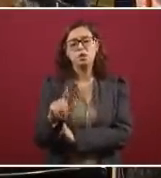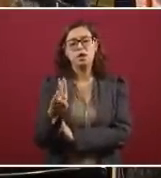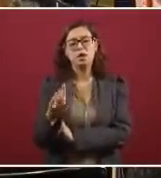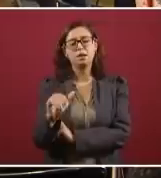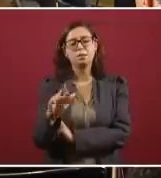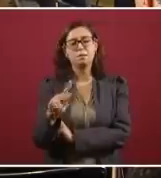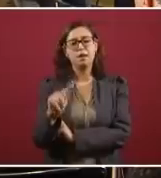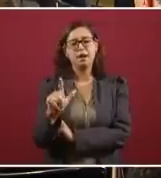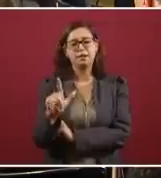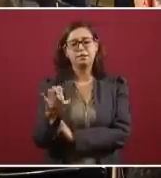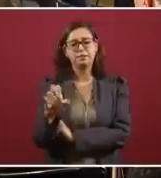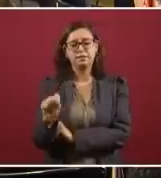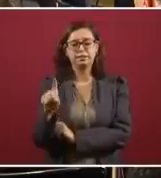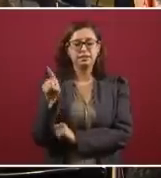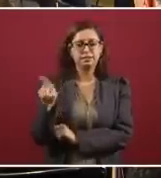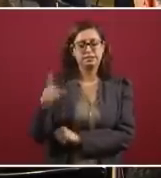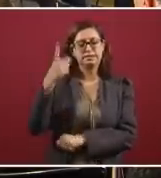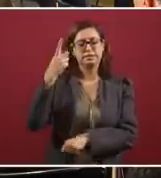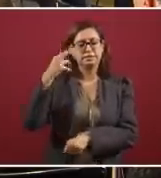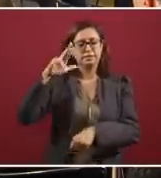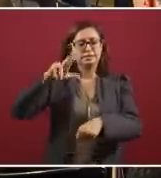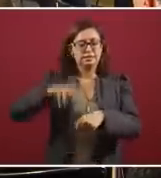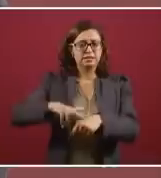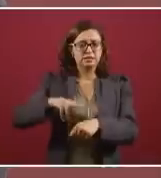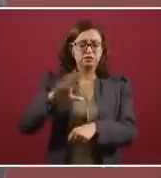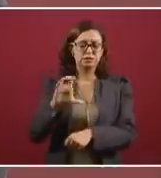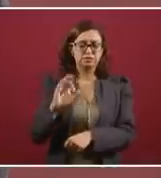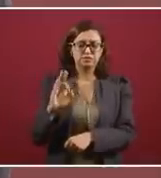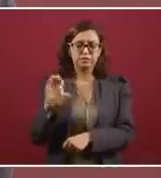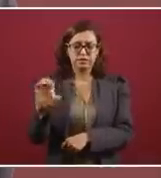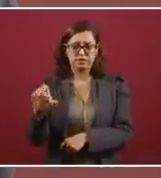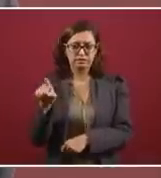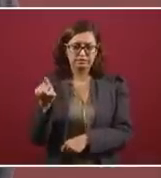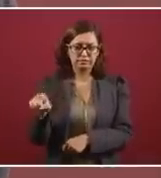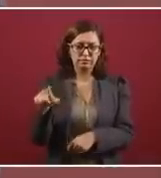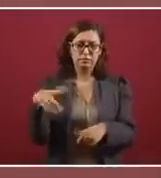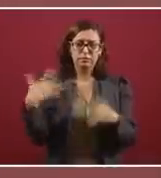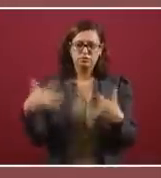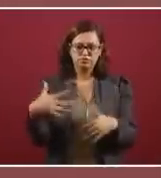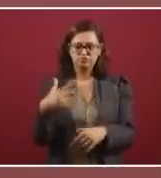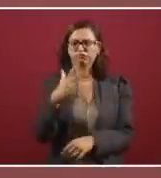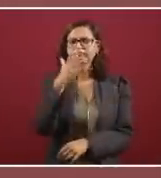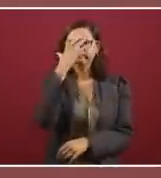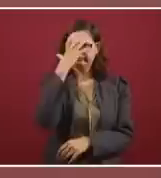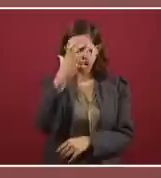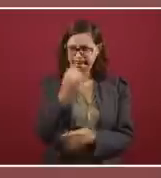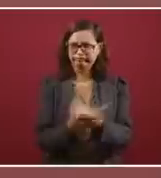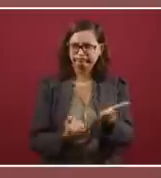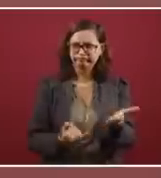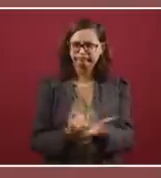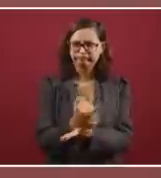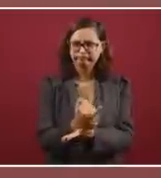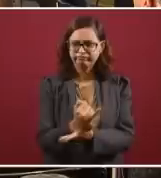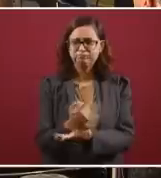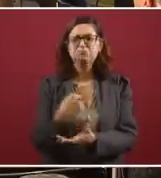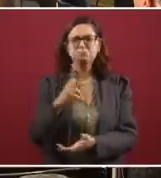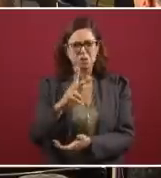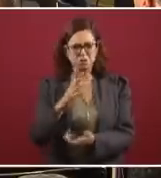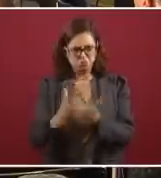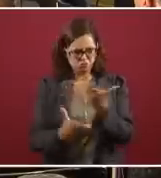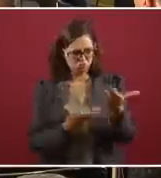Comisión Federal de Electricidad, firme y al mismo tiempo propositivo.